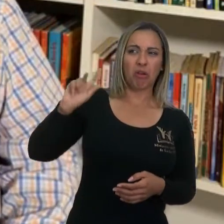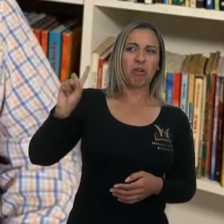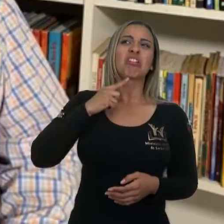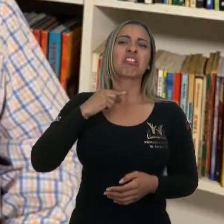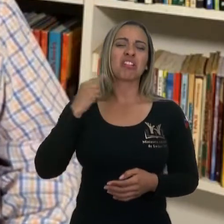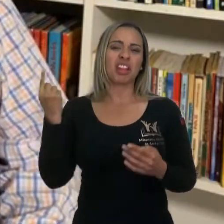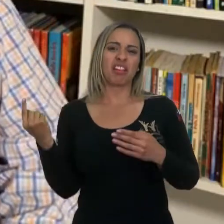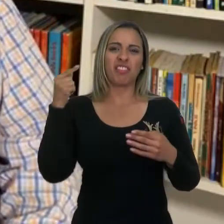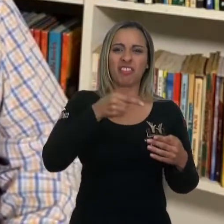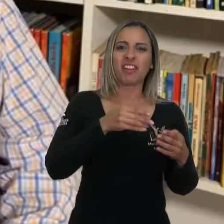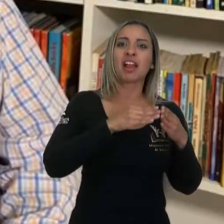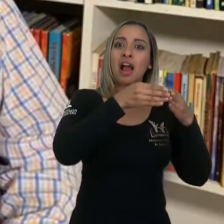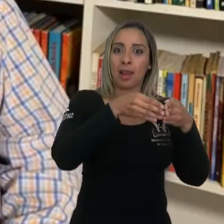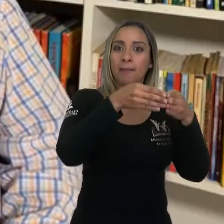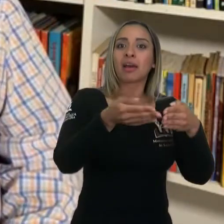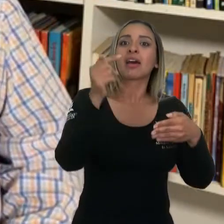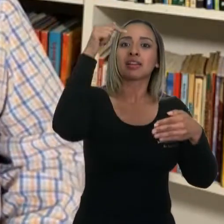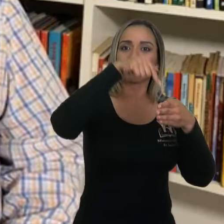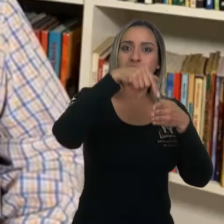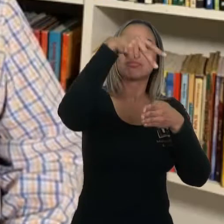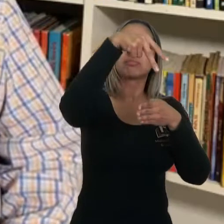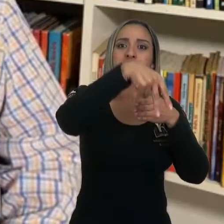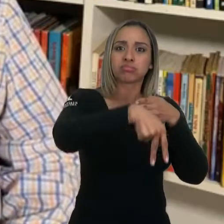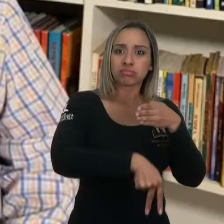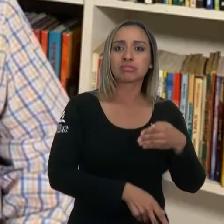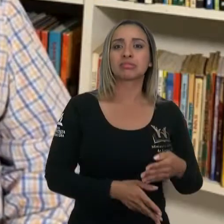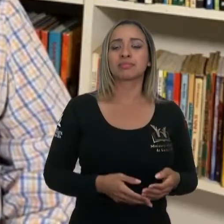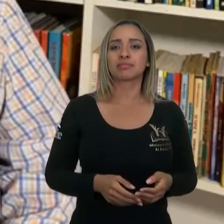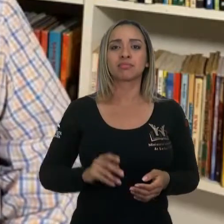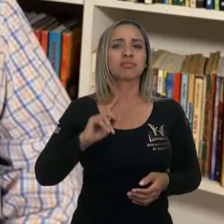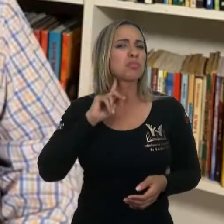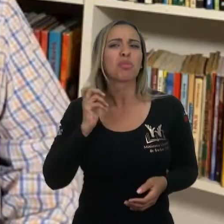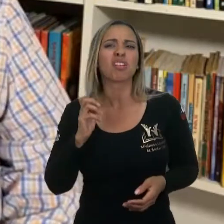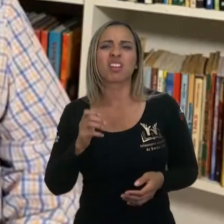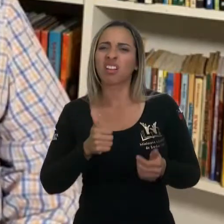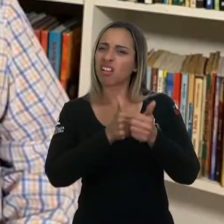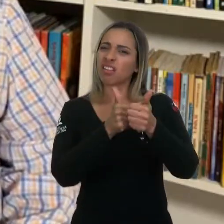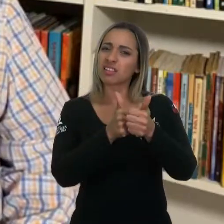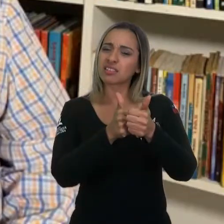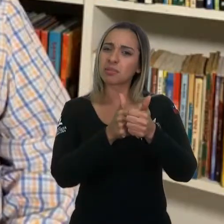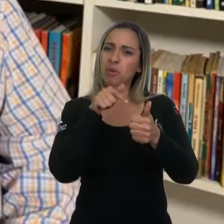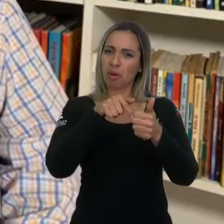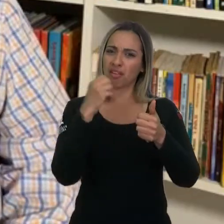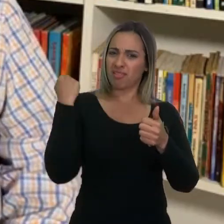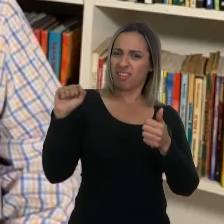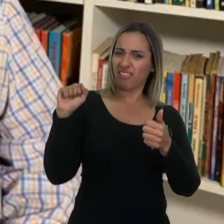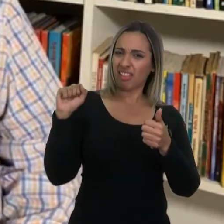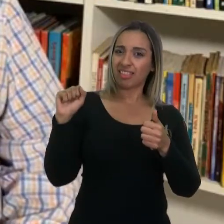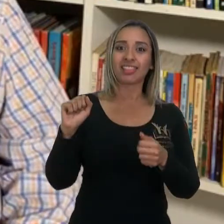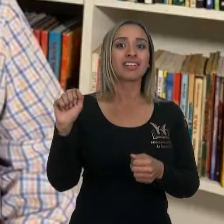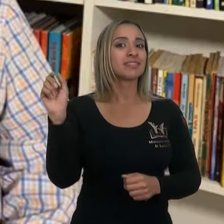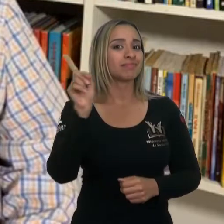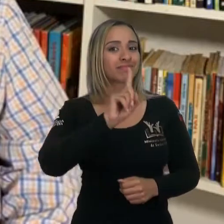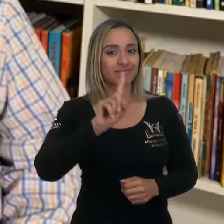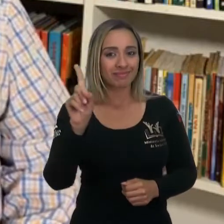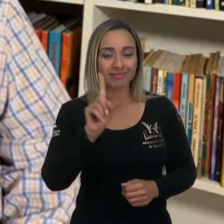no hubiera pasado la tormenta. Pero los discípulos, ¿por qué estaban pasando por la tormenta? ¿Habiendo desobedecido? No,